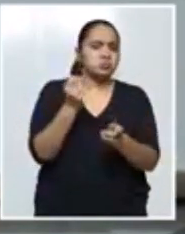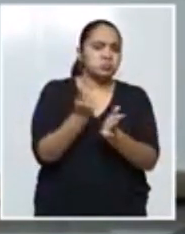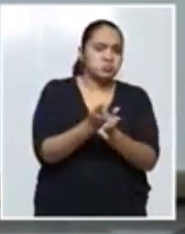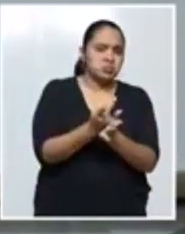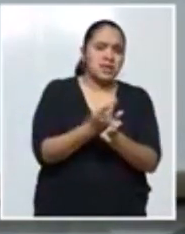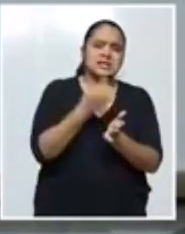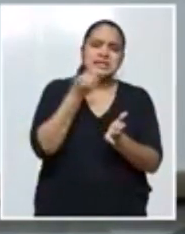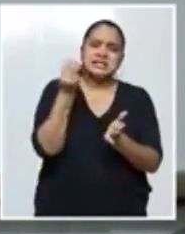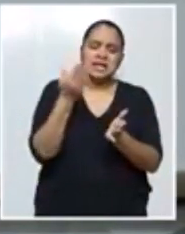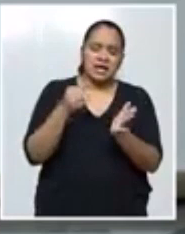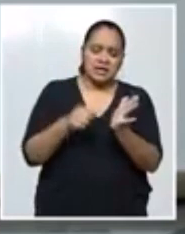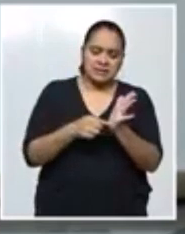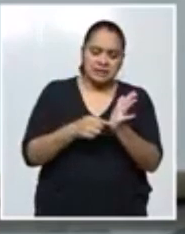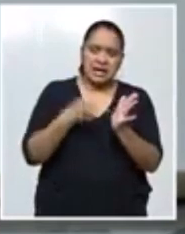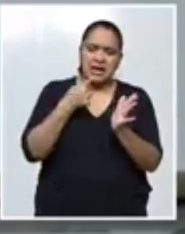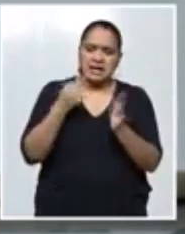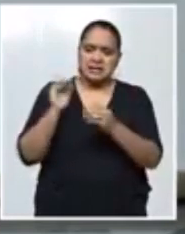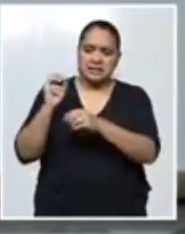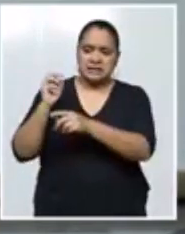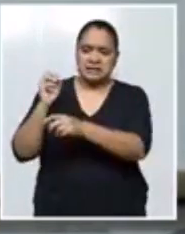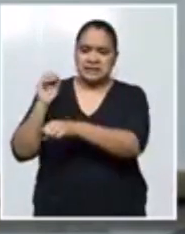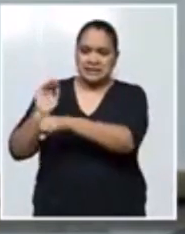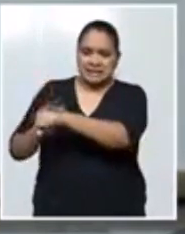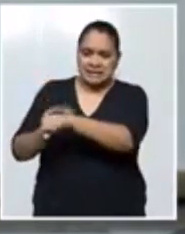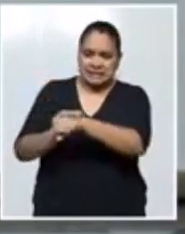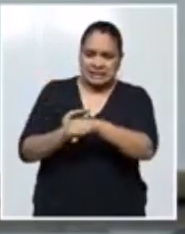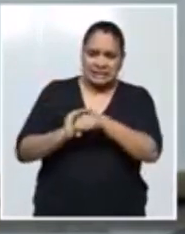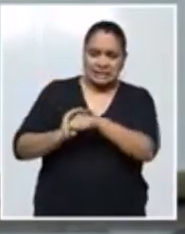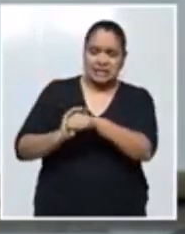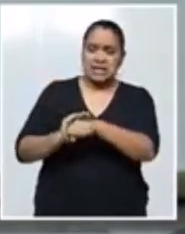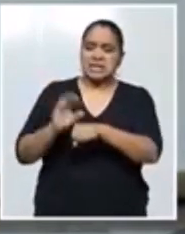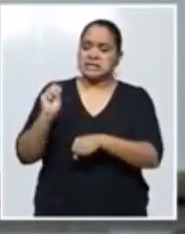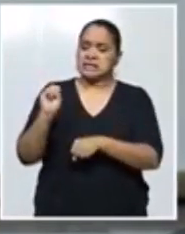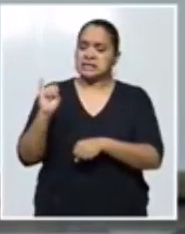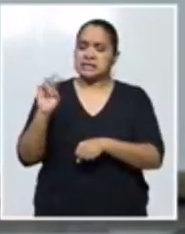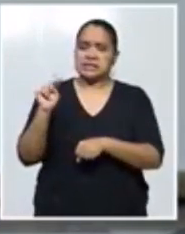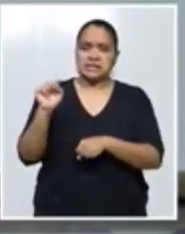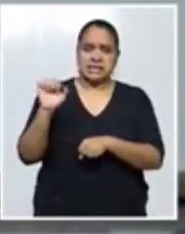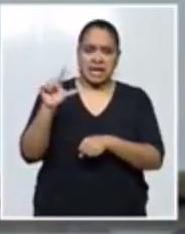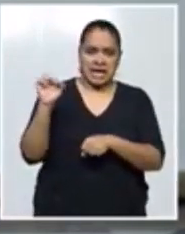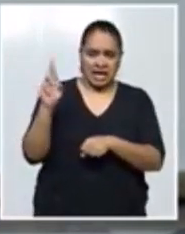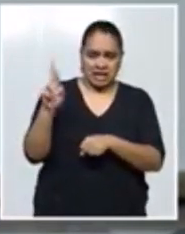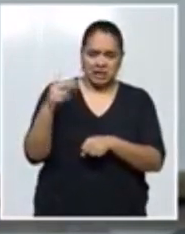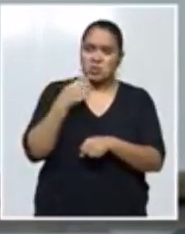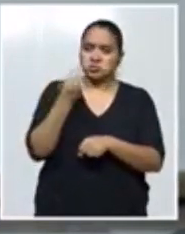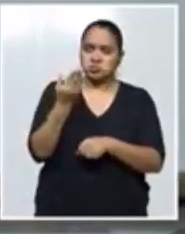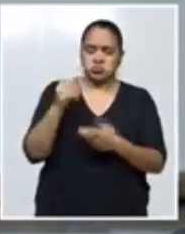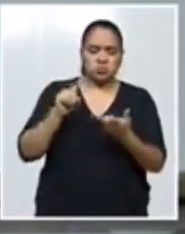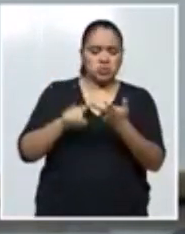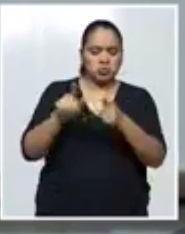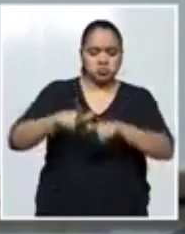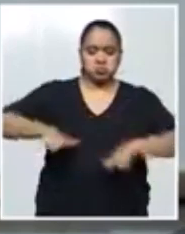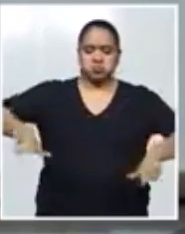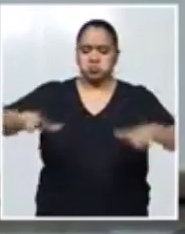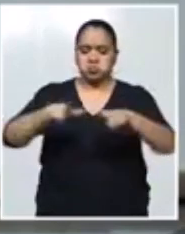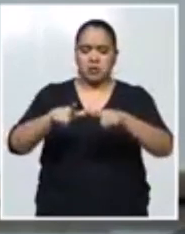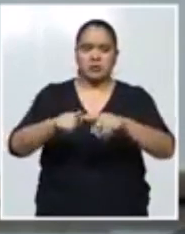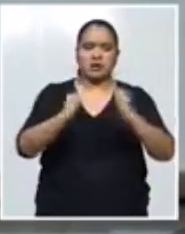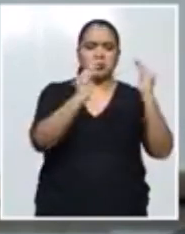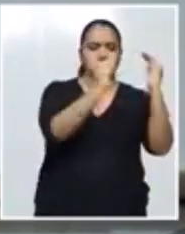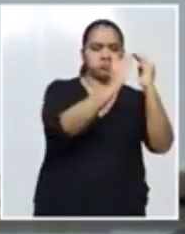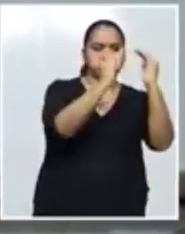instituciones del sinager para que continúen con la habilitación de áreas de alojamiento